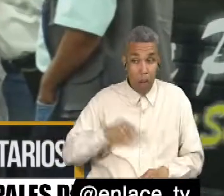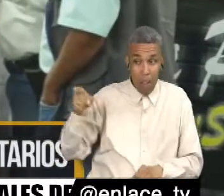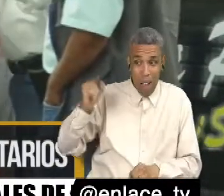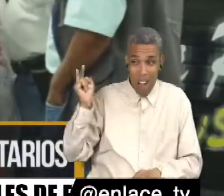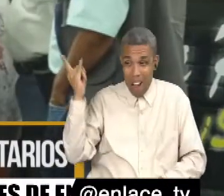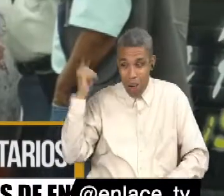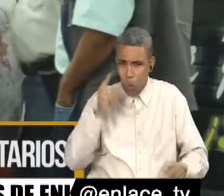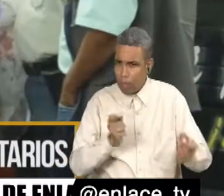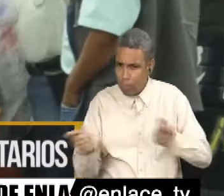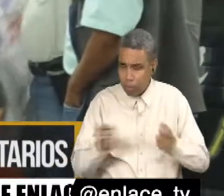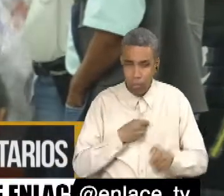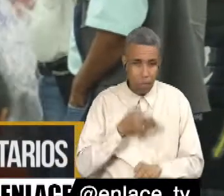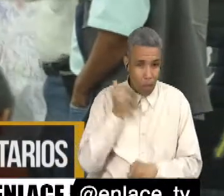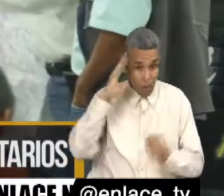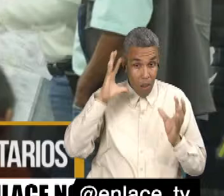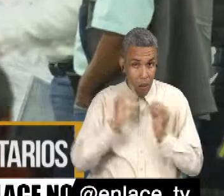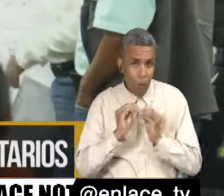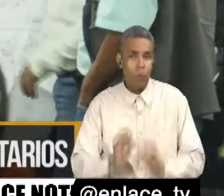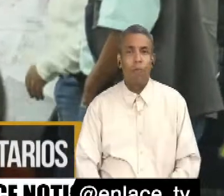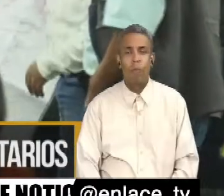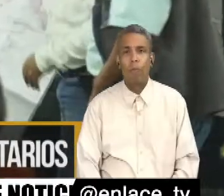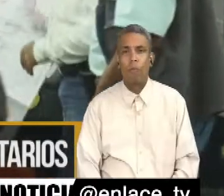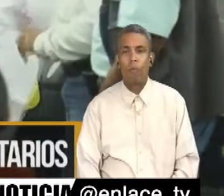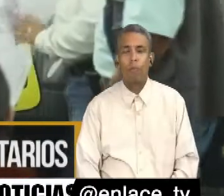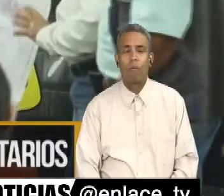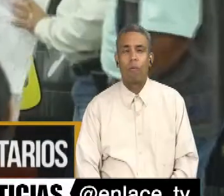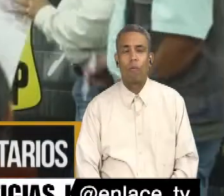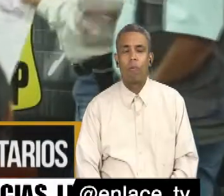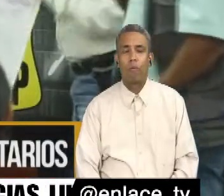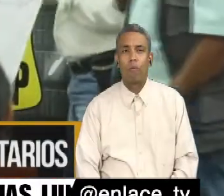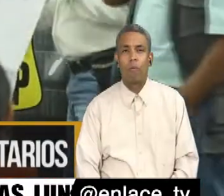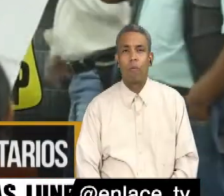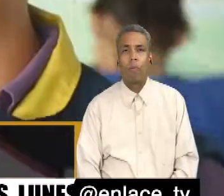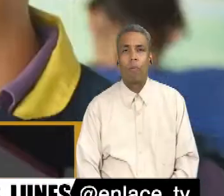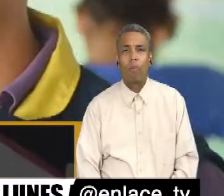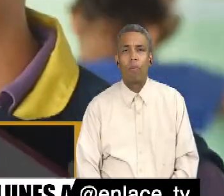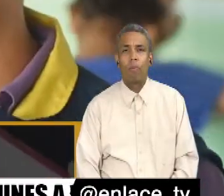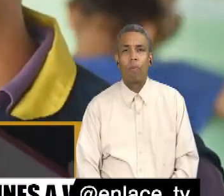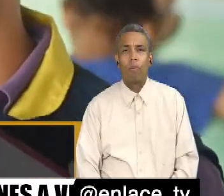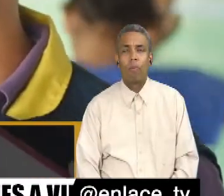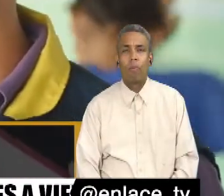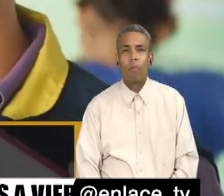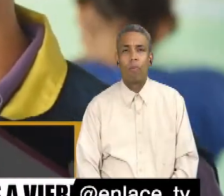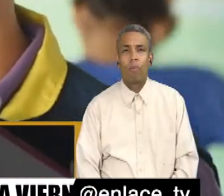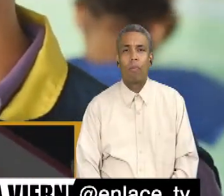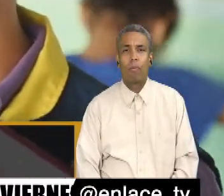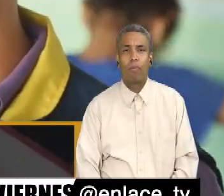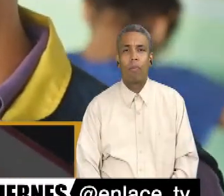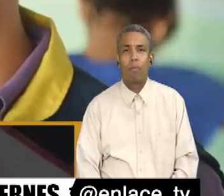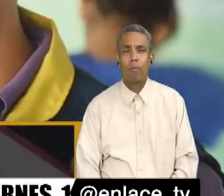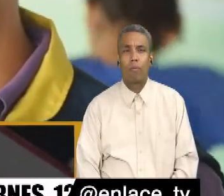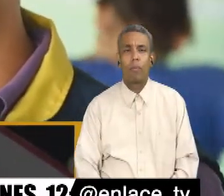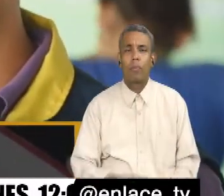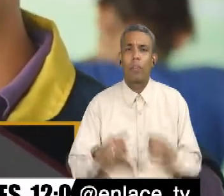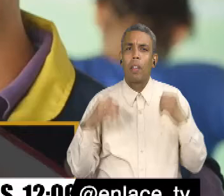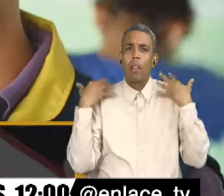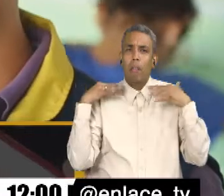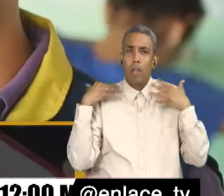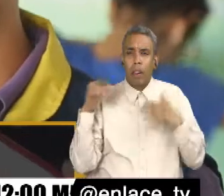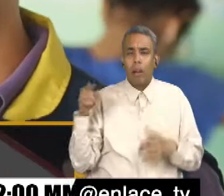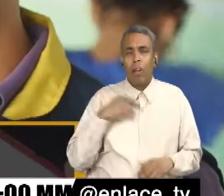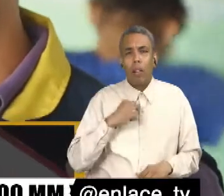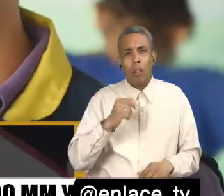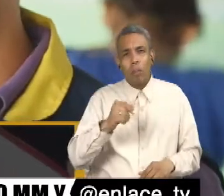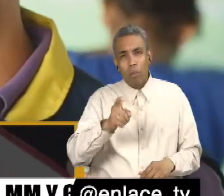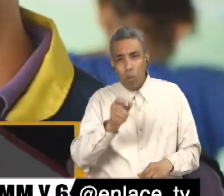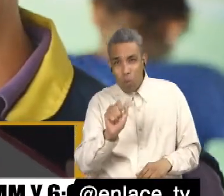surjan como consecuencias de las inundaciones por el desbordamiento del río Magdalena. También estuvimos en las veredas de Puerto Galán con otros